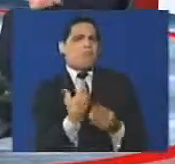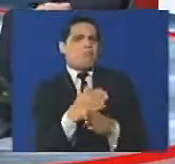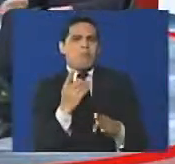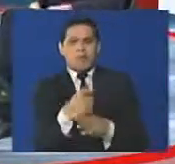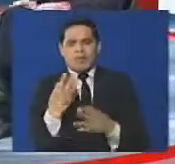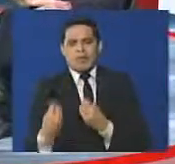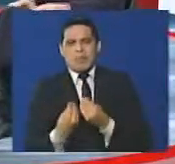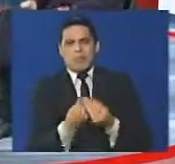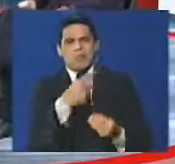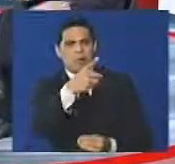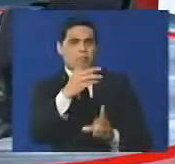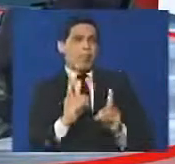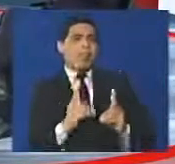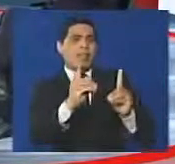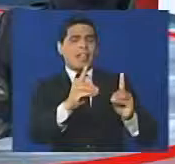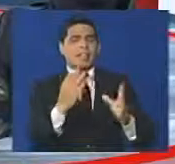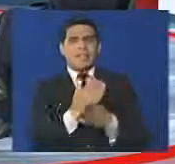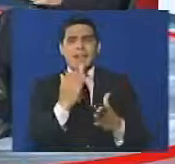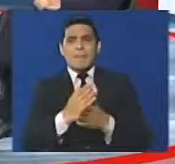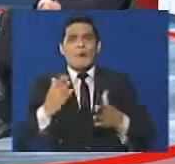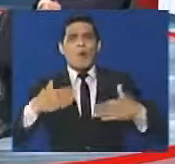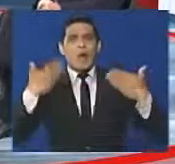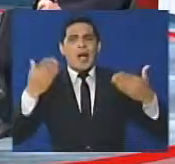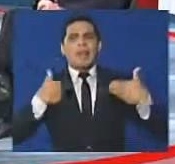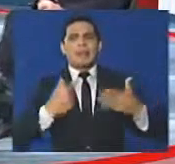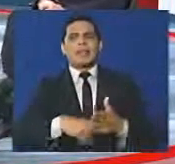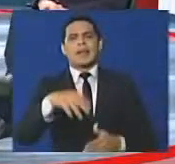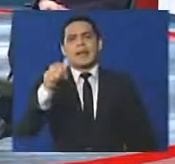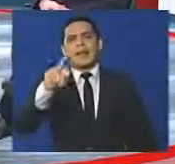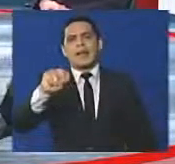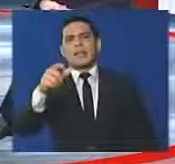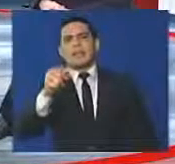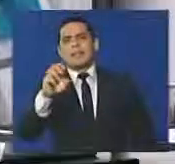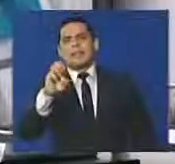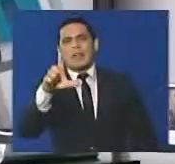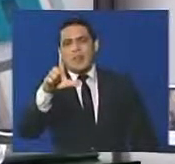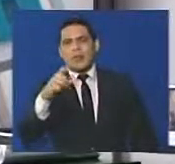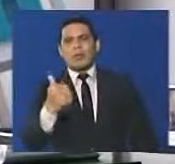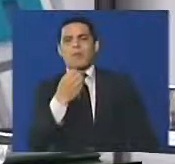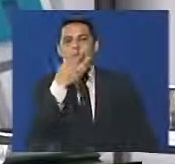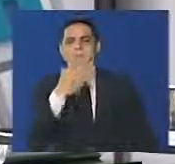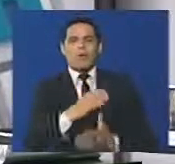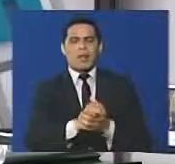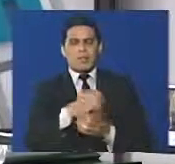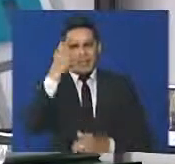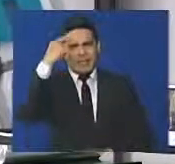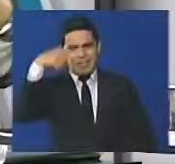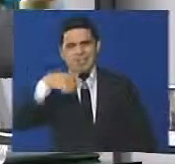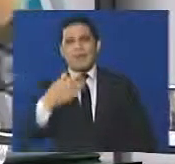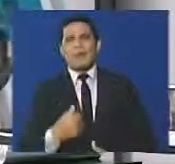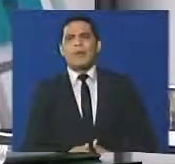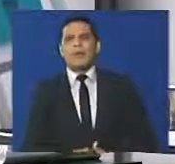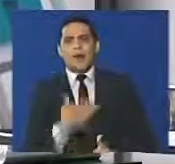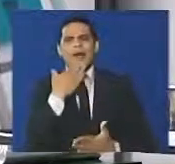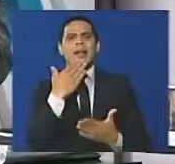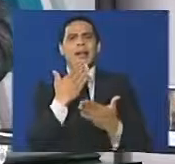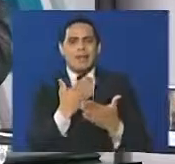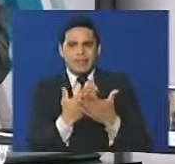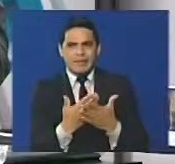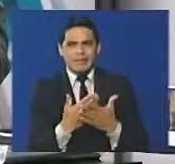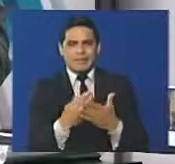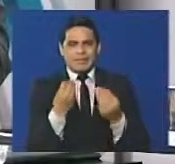lo que usted decida y siempre con alegría. Ángelo Pagliuca, extraordinario el día de hoy, agradecido por esta